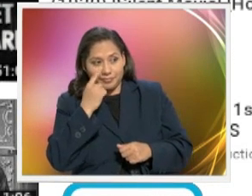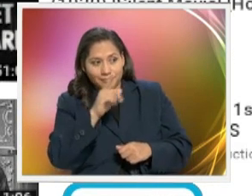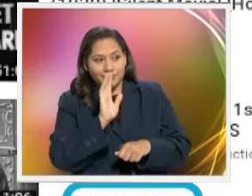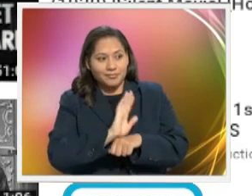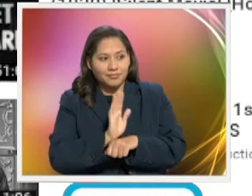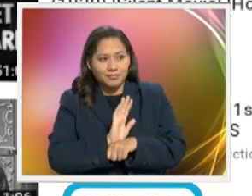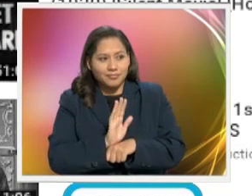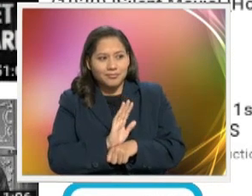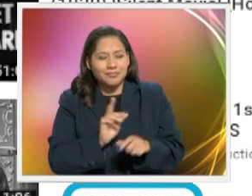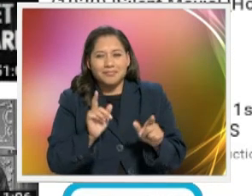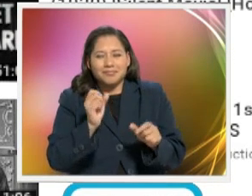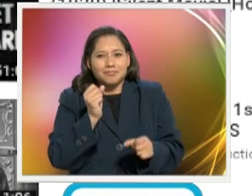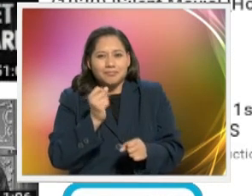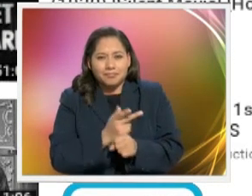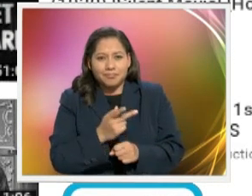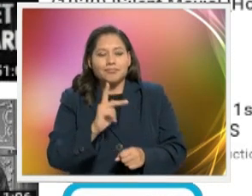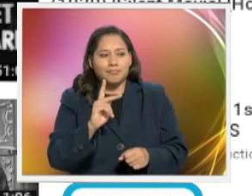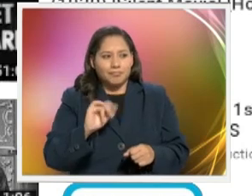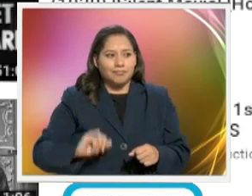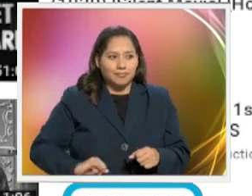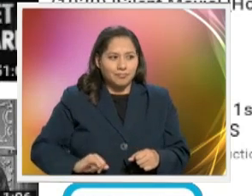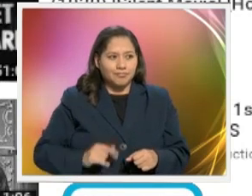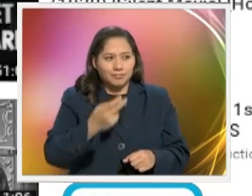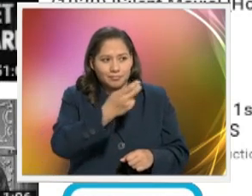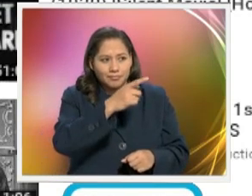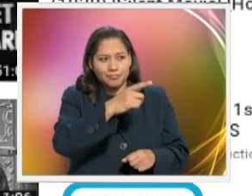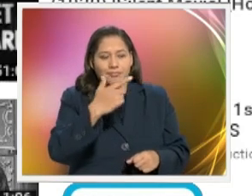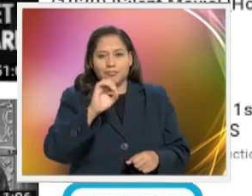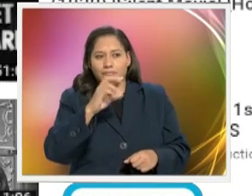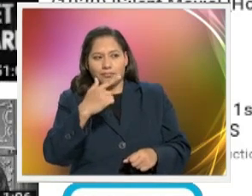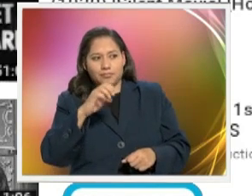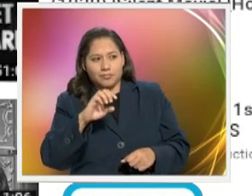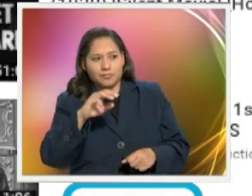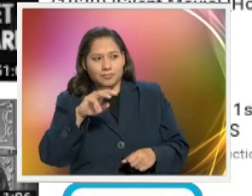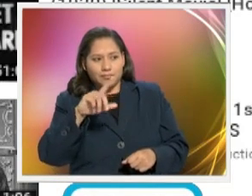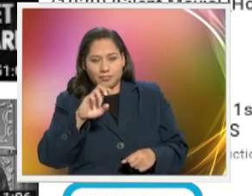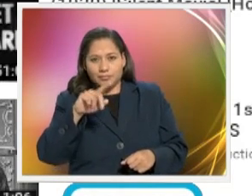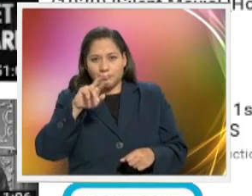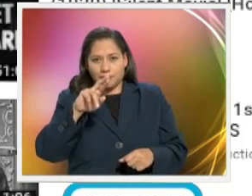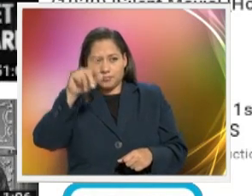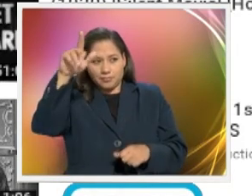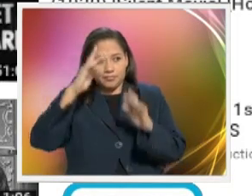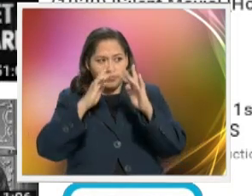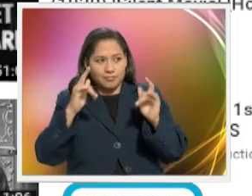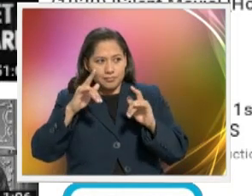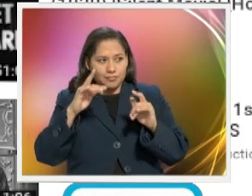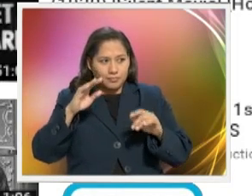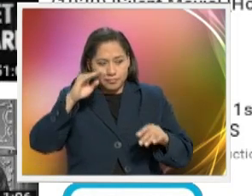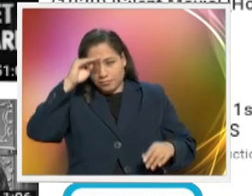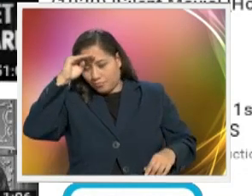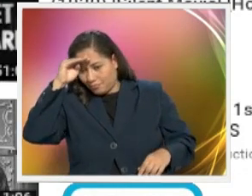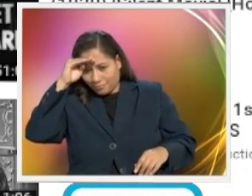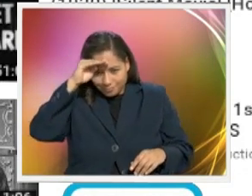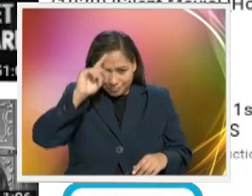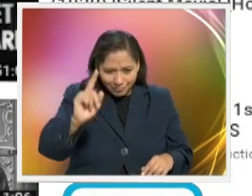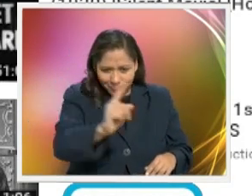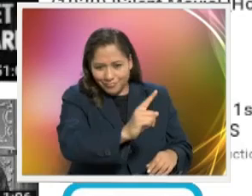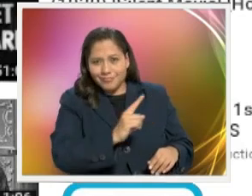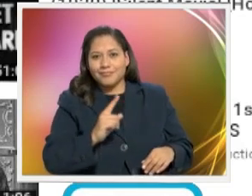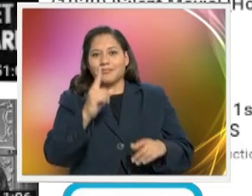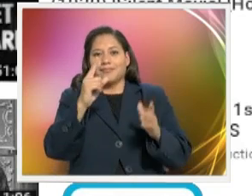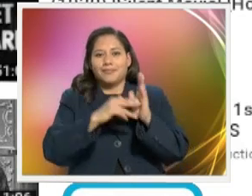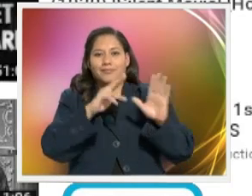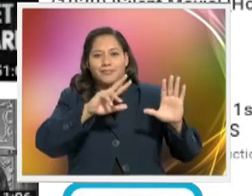un cine demasiado temprano, pero muy interesante. Esta es una pieza de Georges Méliès, por ejemplo, en Francia. ¡Qué miedo! En